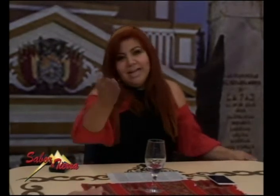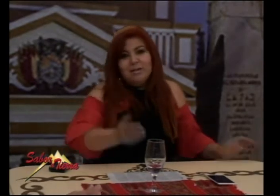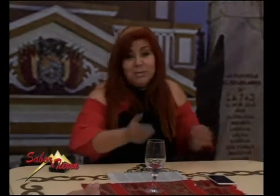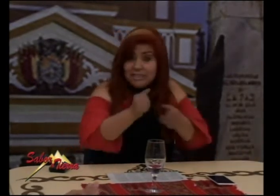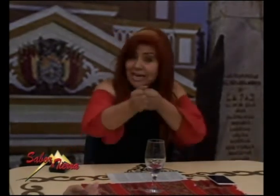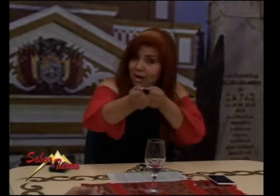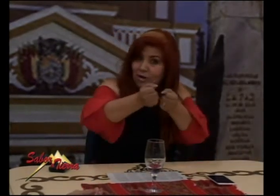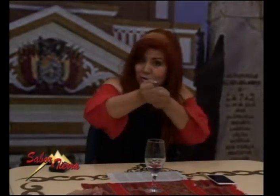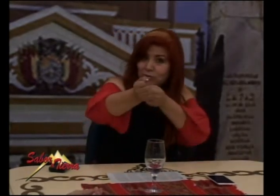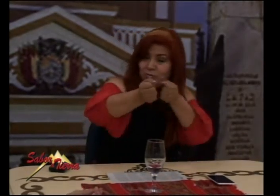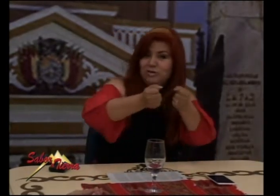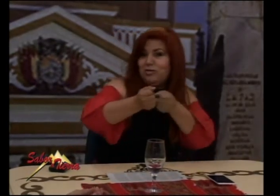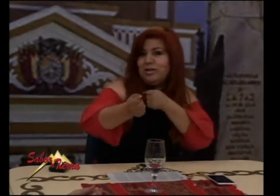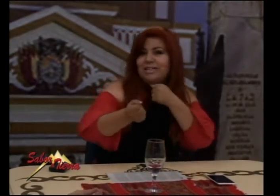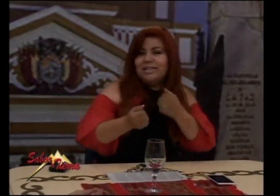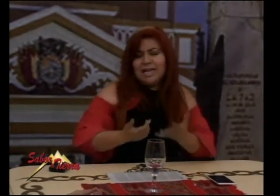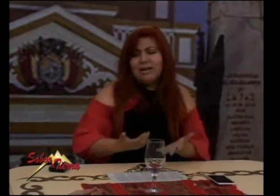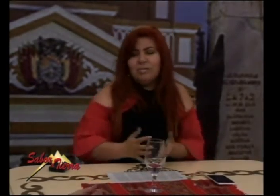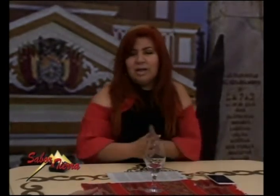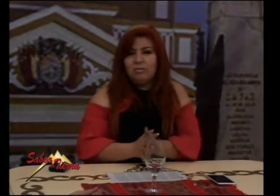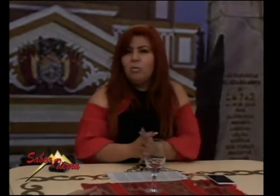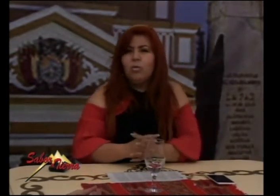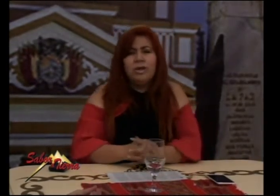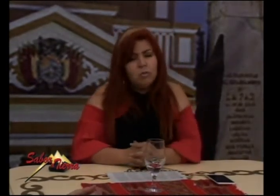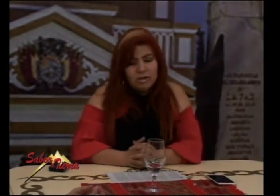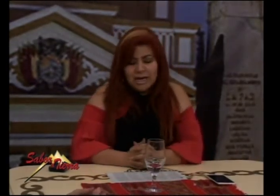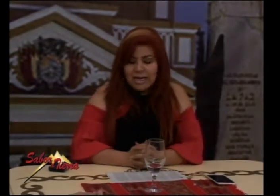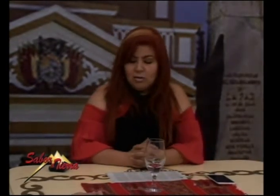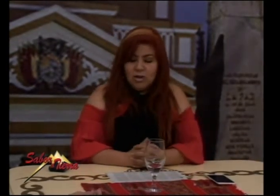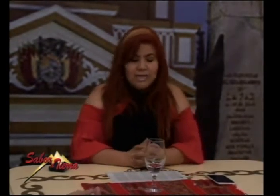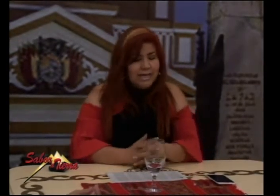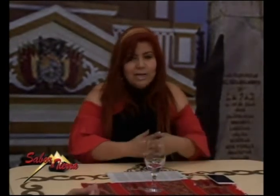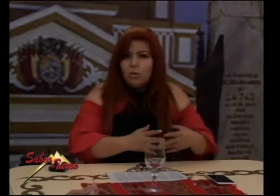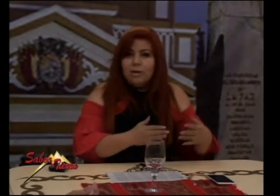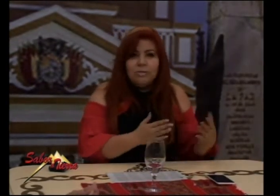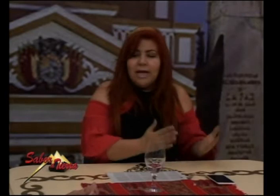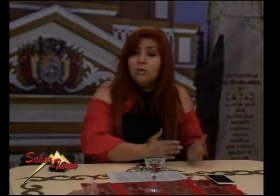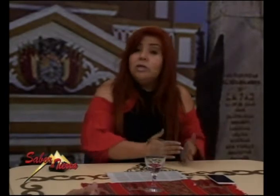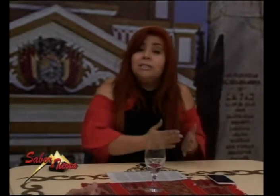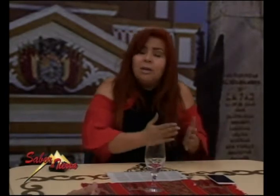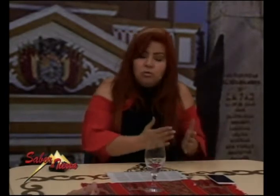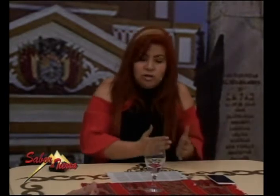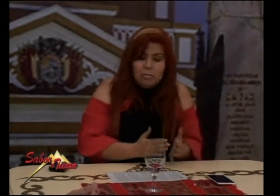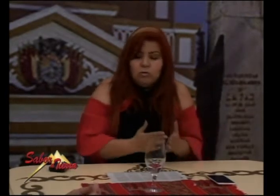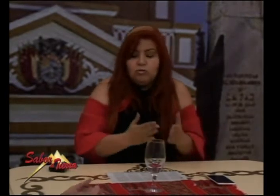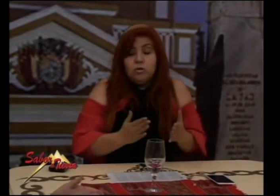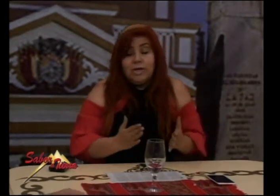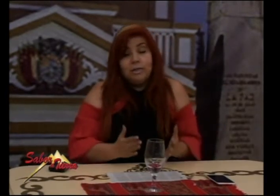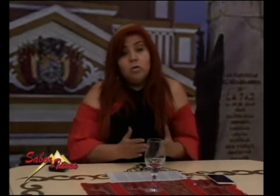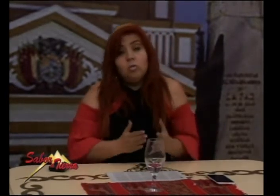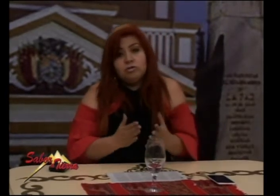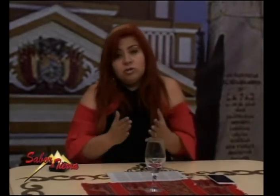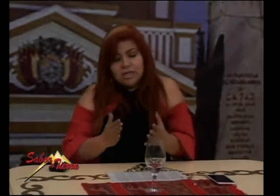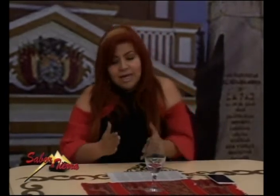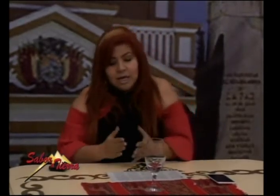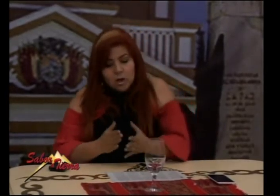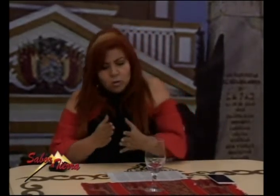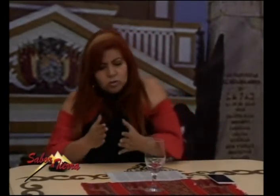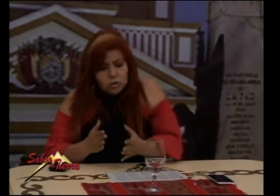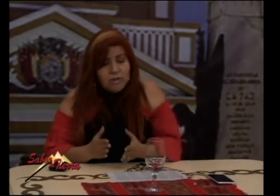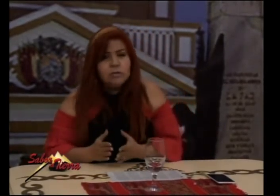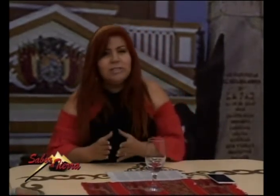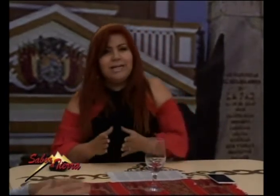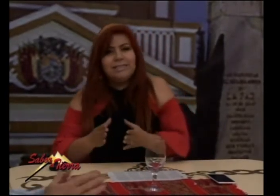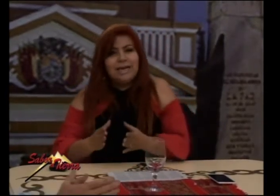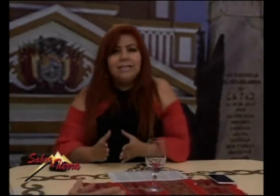piden pan, me echan agua con sus pistolitas. Ha cambiado, no podemos negarlo. Y ha ido cambiando y estamos evolucionando como sociedad